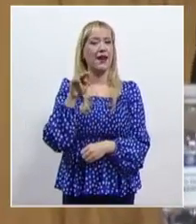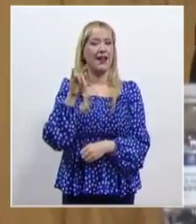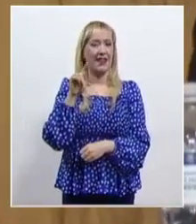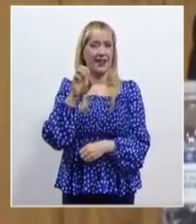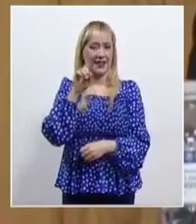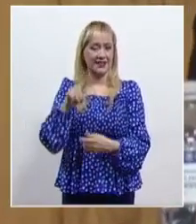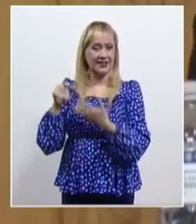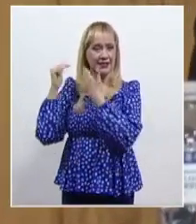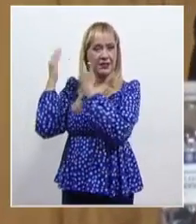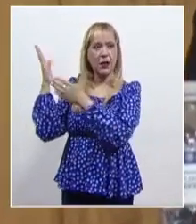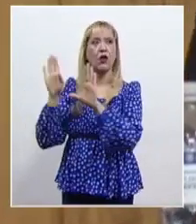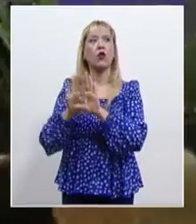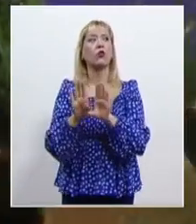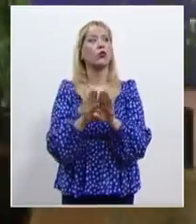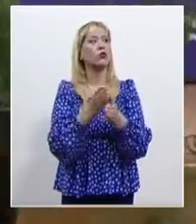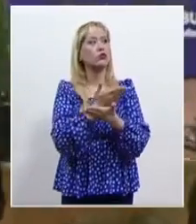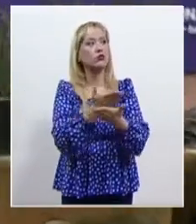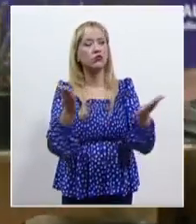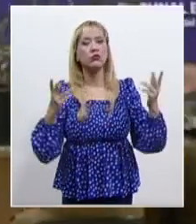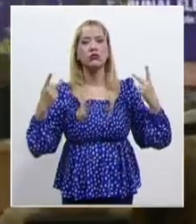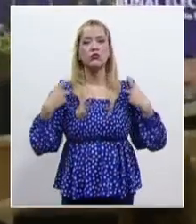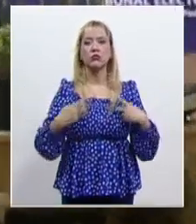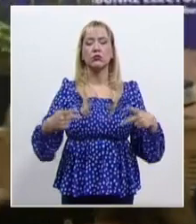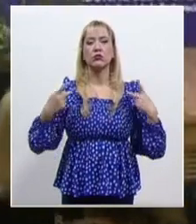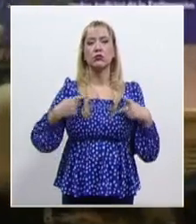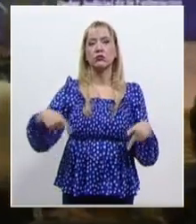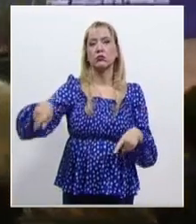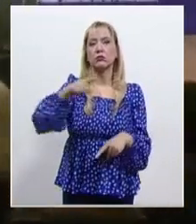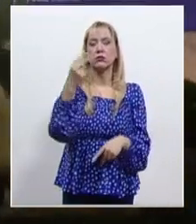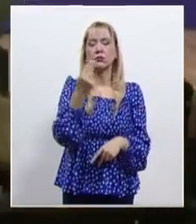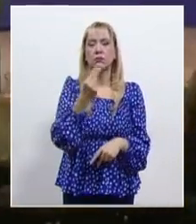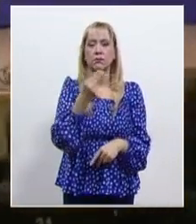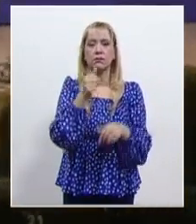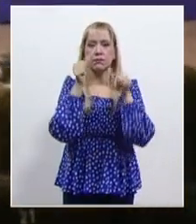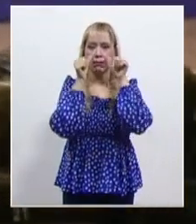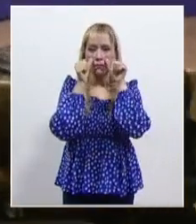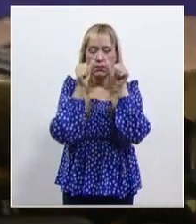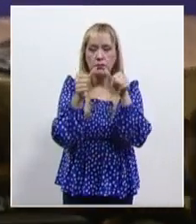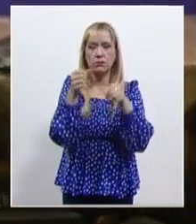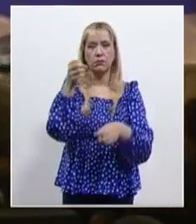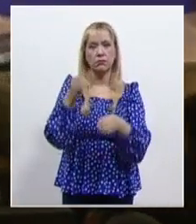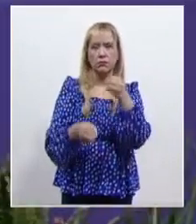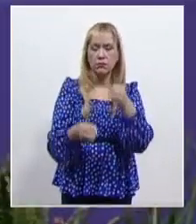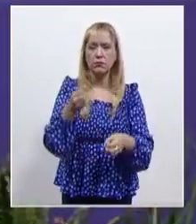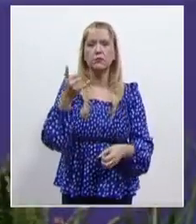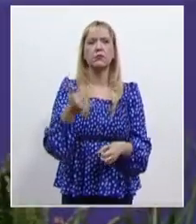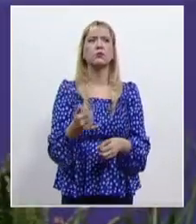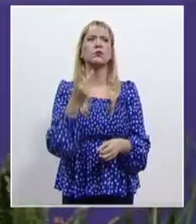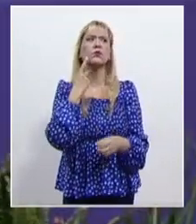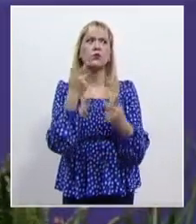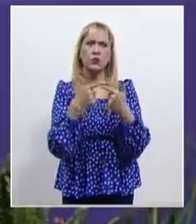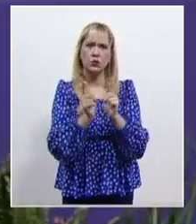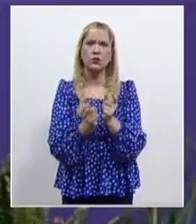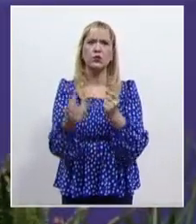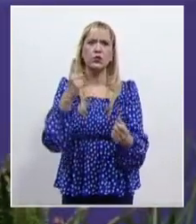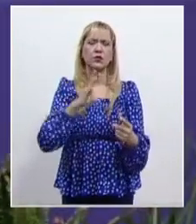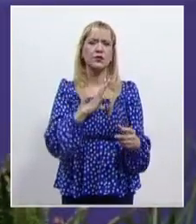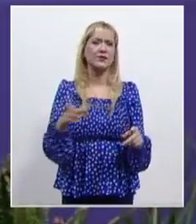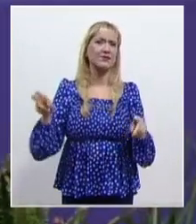garantizar el acceso a la justicia de la ciudadanía y de los integrantes de partidos políticos.